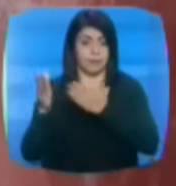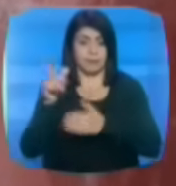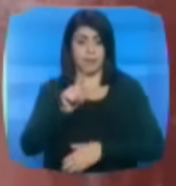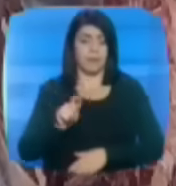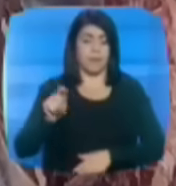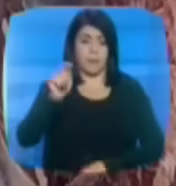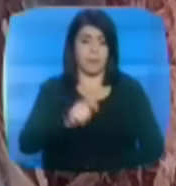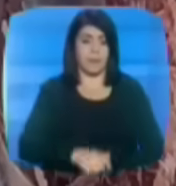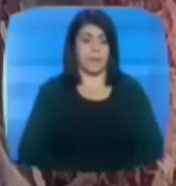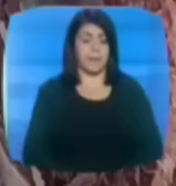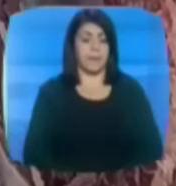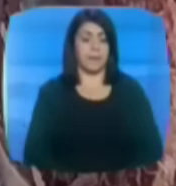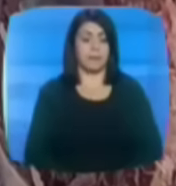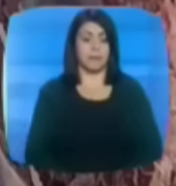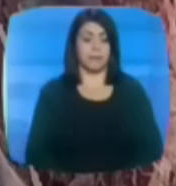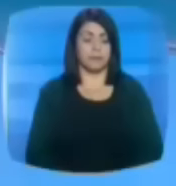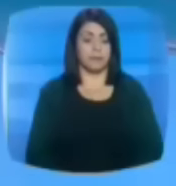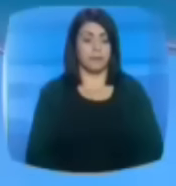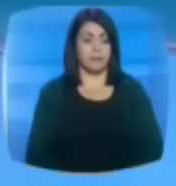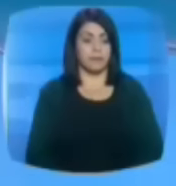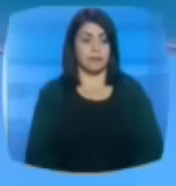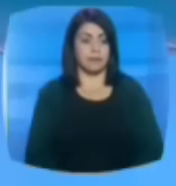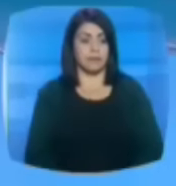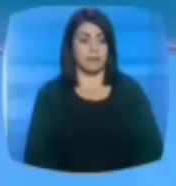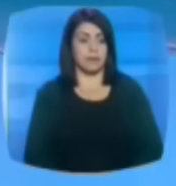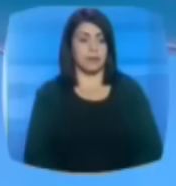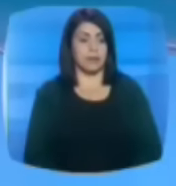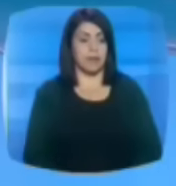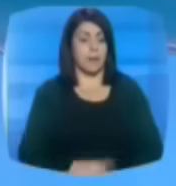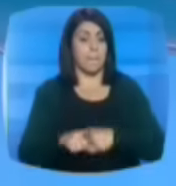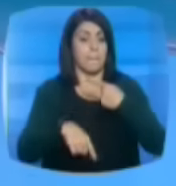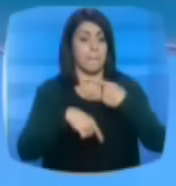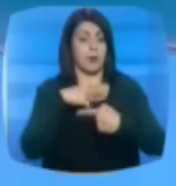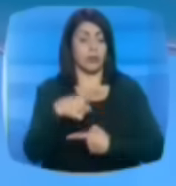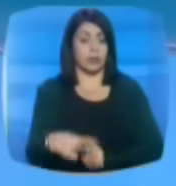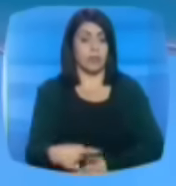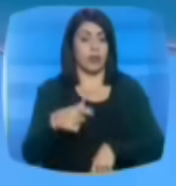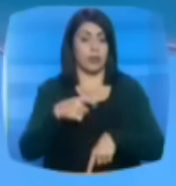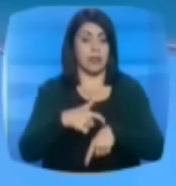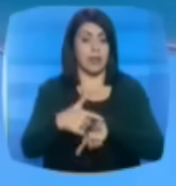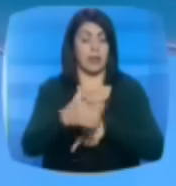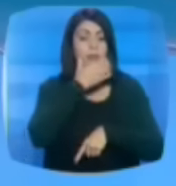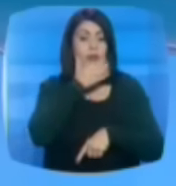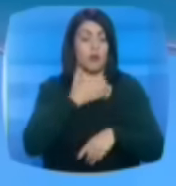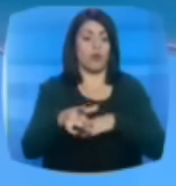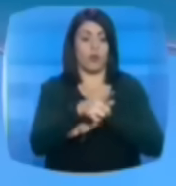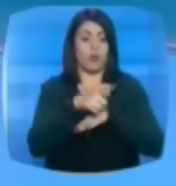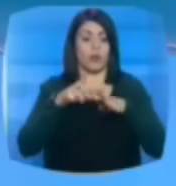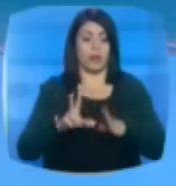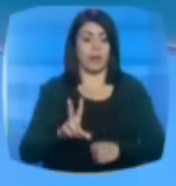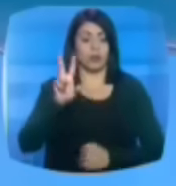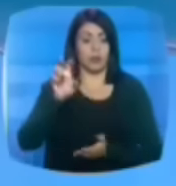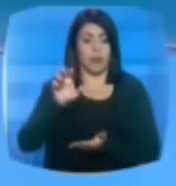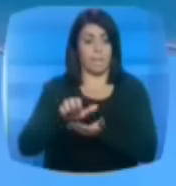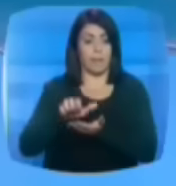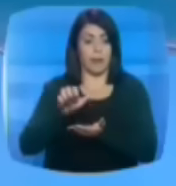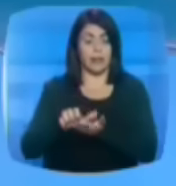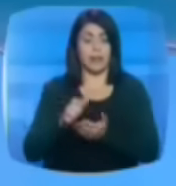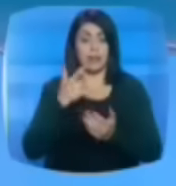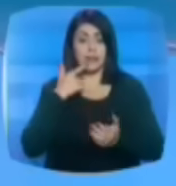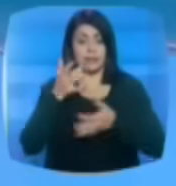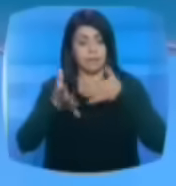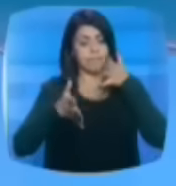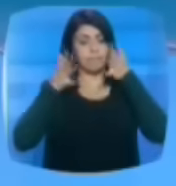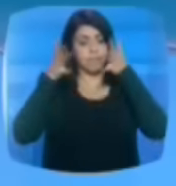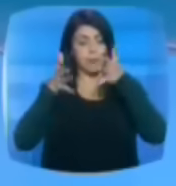Susana Quijada, Televen. Ante la proximidad de la temporada navideña, el gobernador del estado de Nueva Esparta, Morel Rodríguez Ávila,